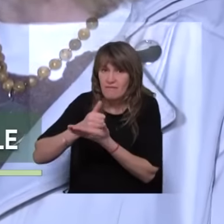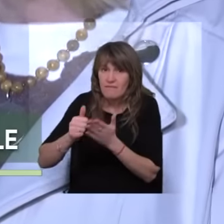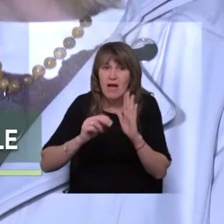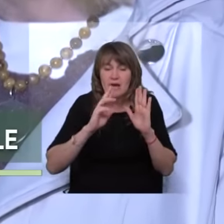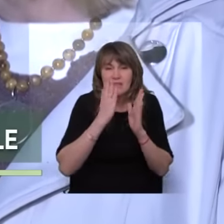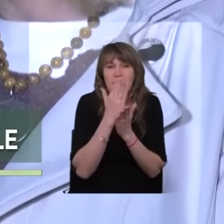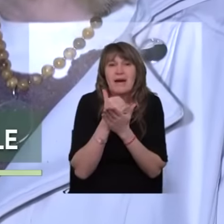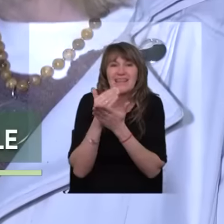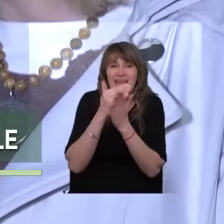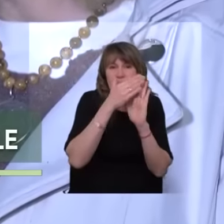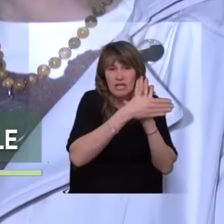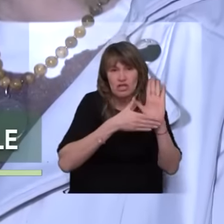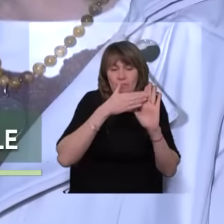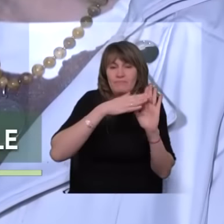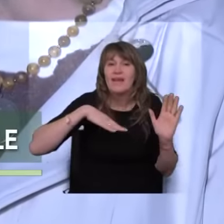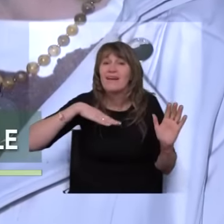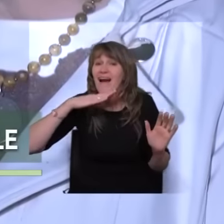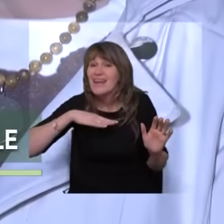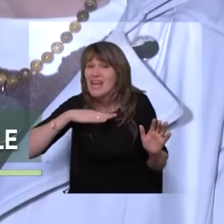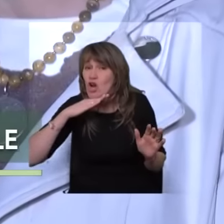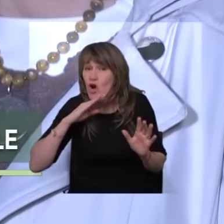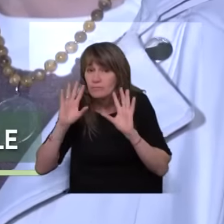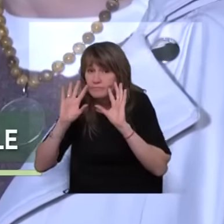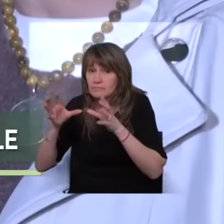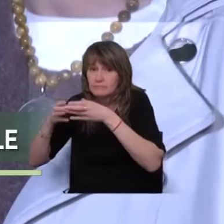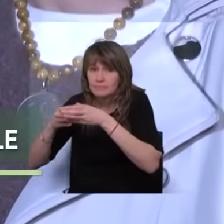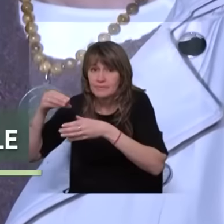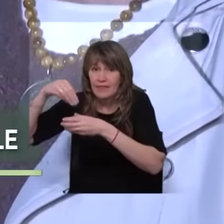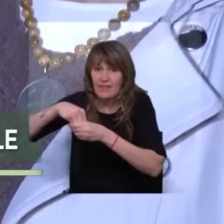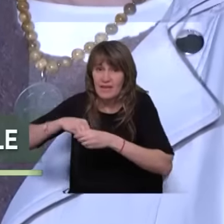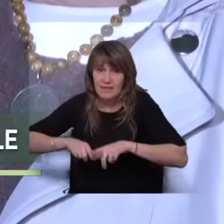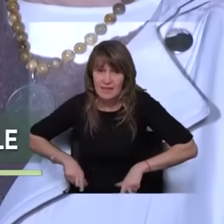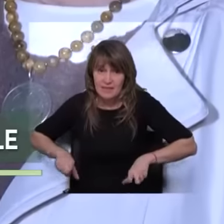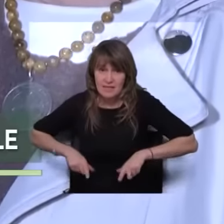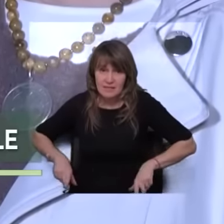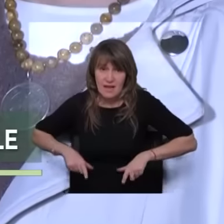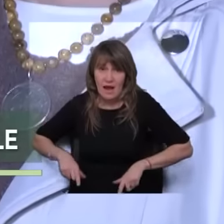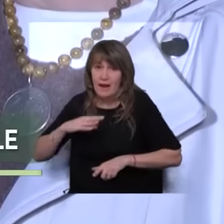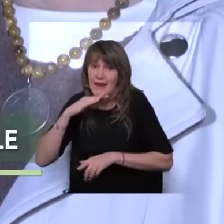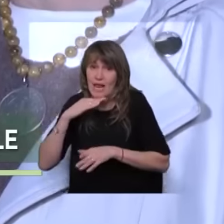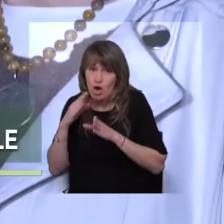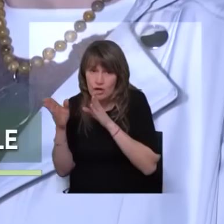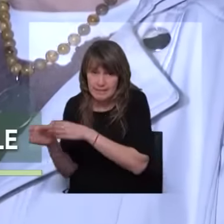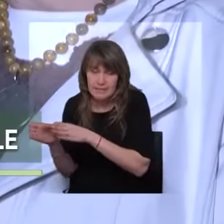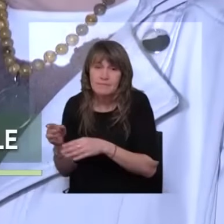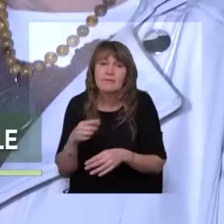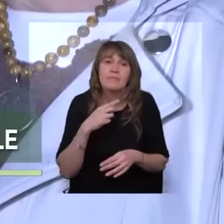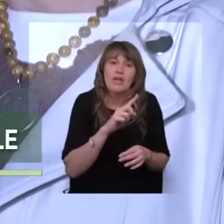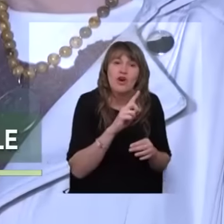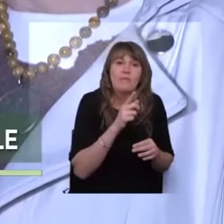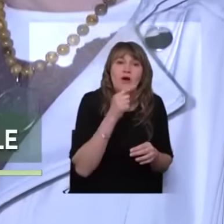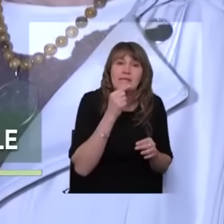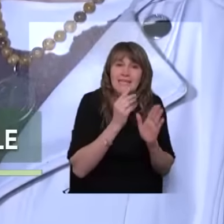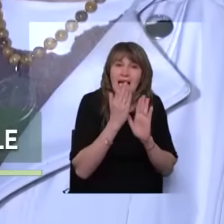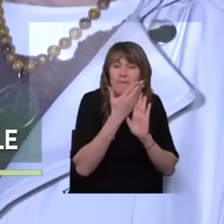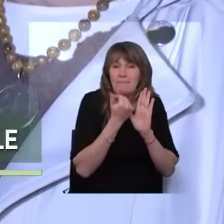sal ones que también tiene un equipo de calle específico de la intendencia y eh tenemos más lugares a